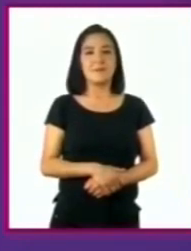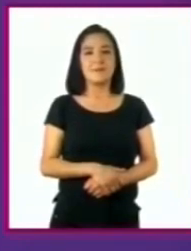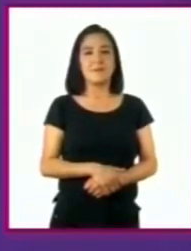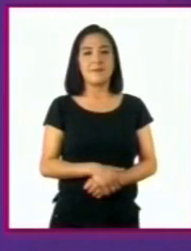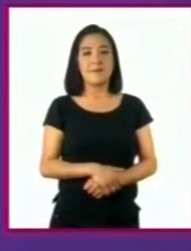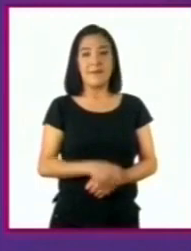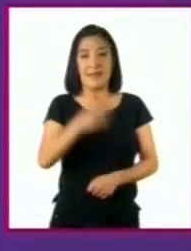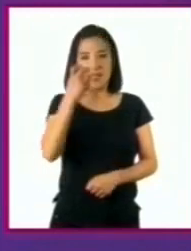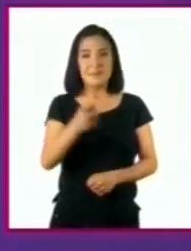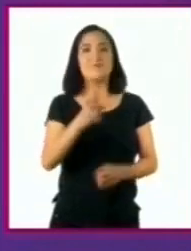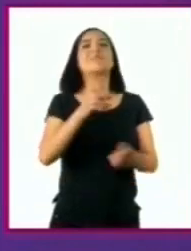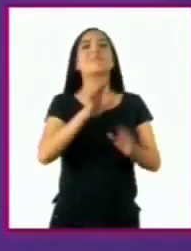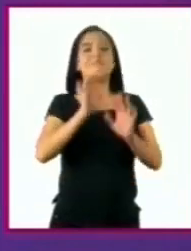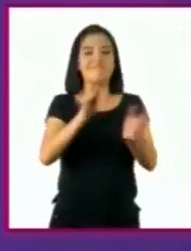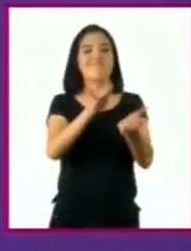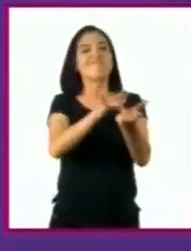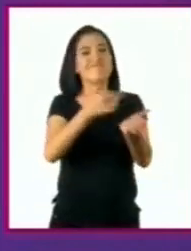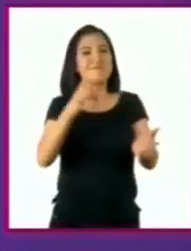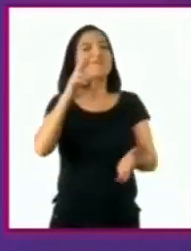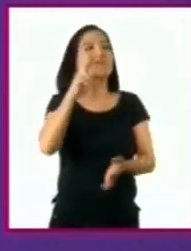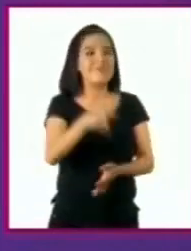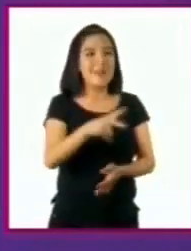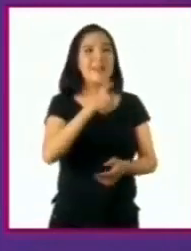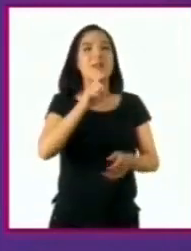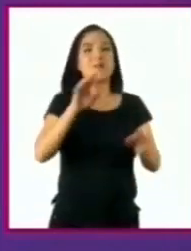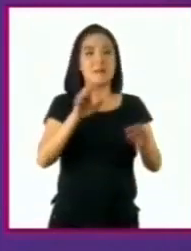Con esto descartamos que el cuadrilátero